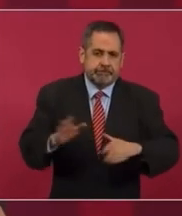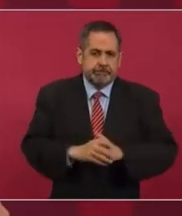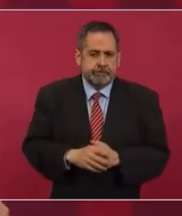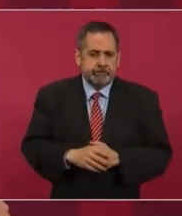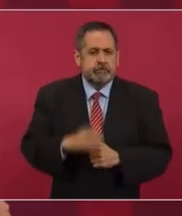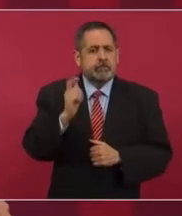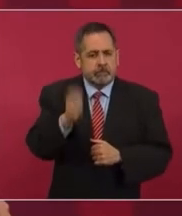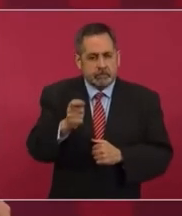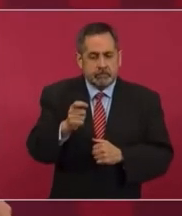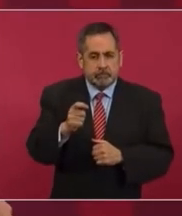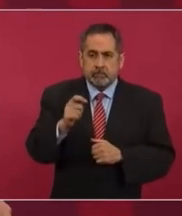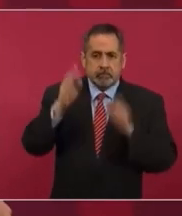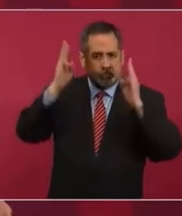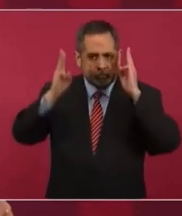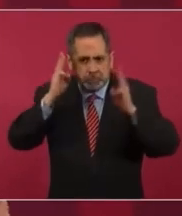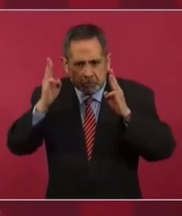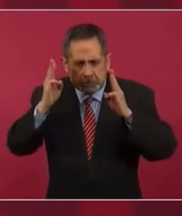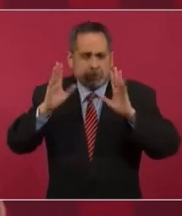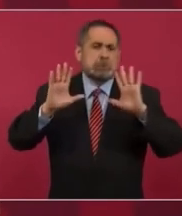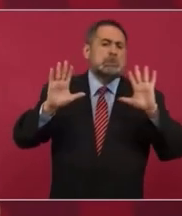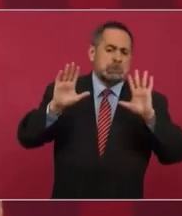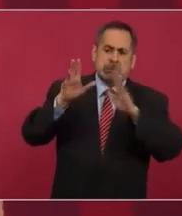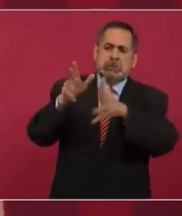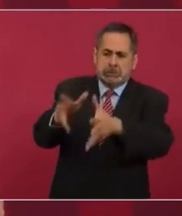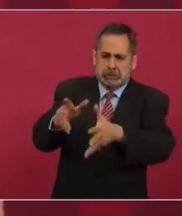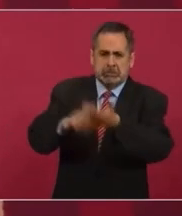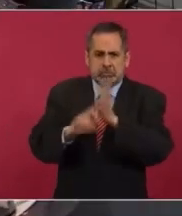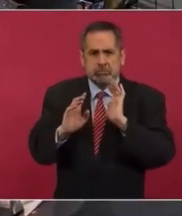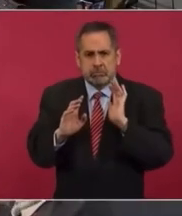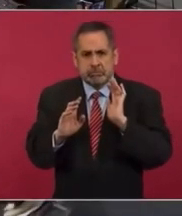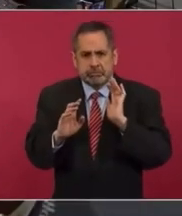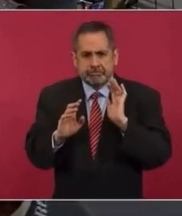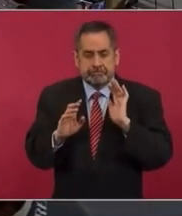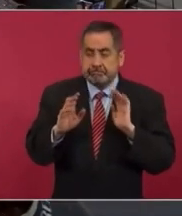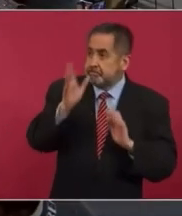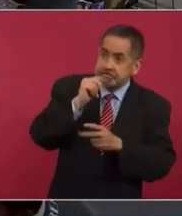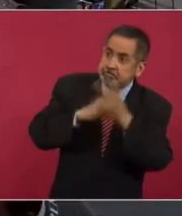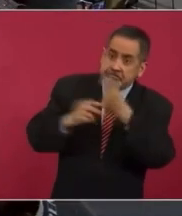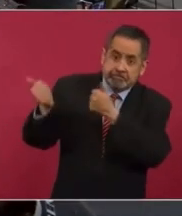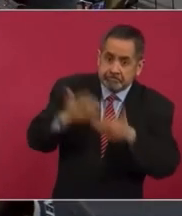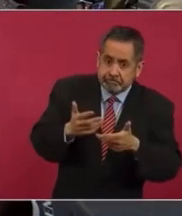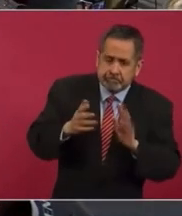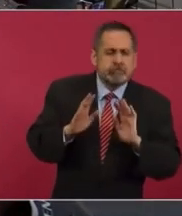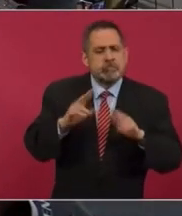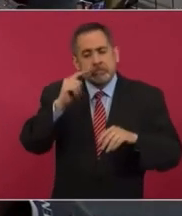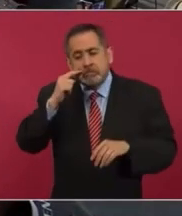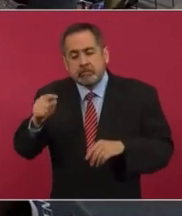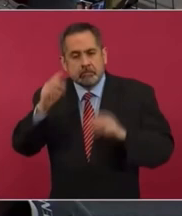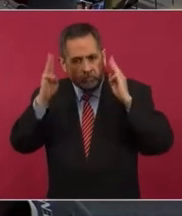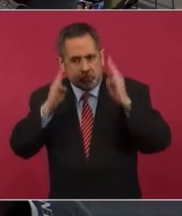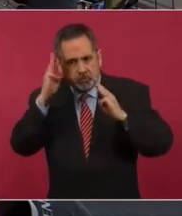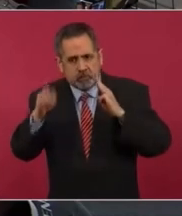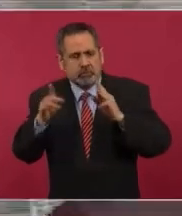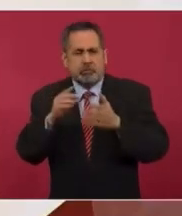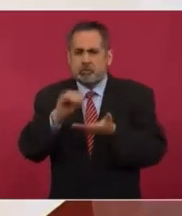Que solo lo que esté en museos, si es que no se logra que se devuelva,